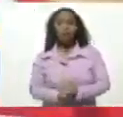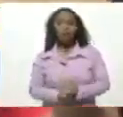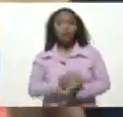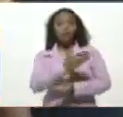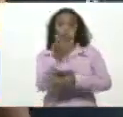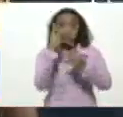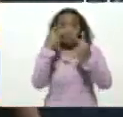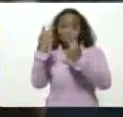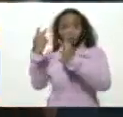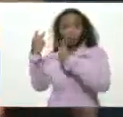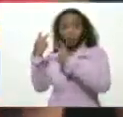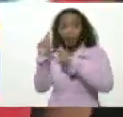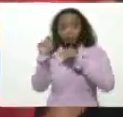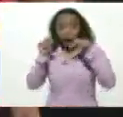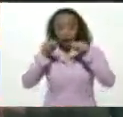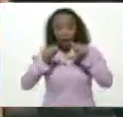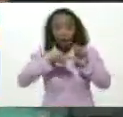observar aquí en esta parte,